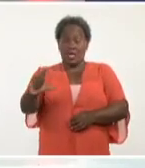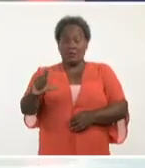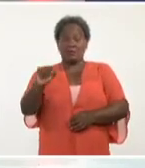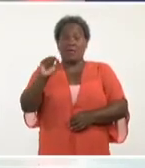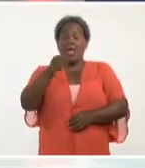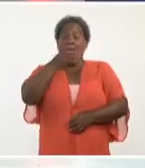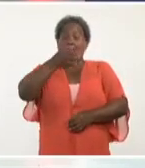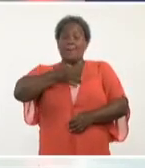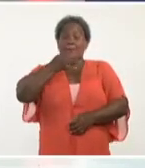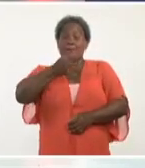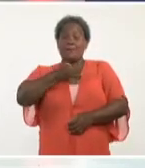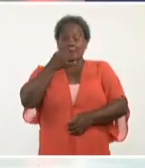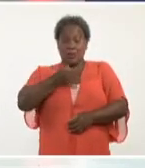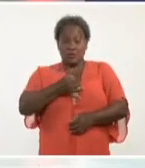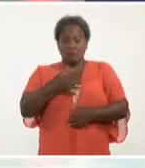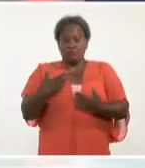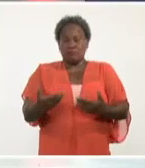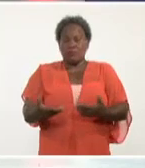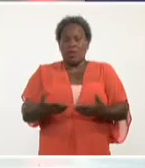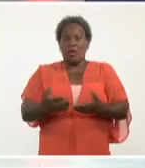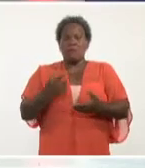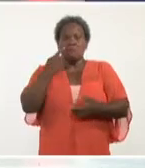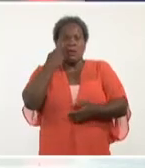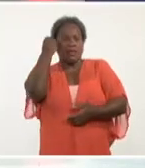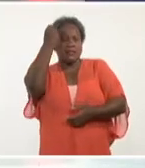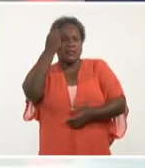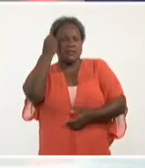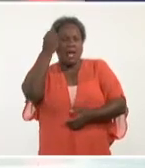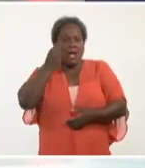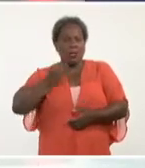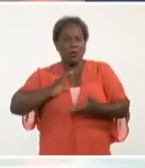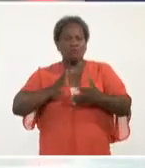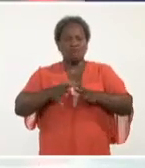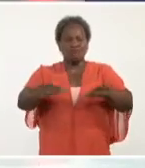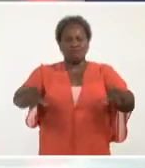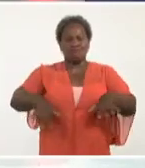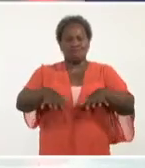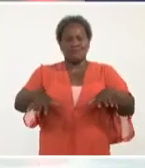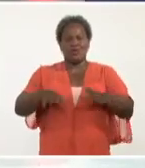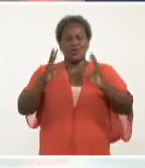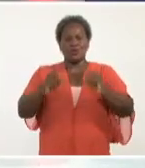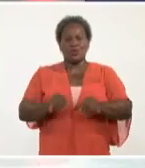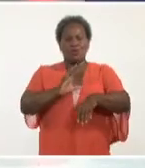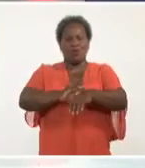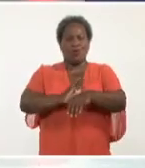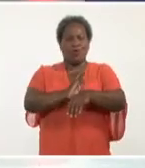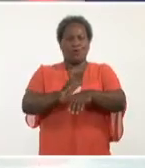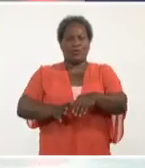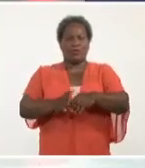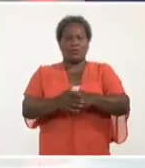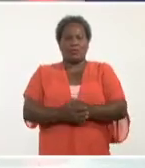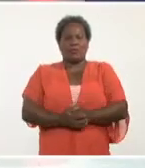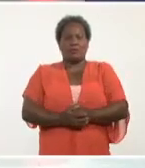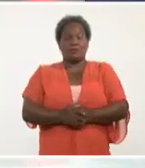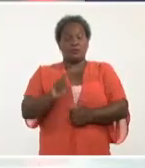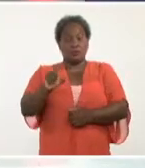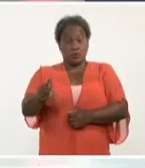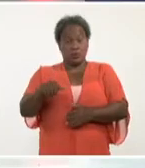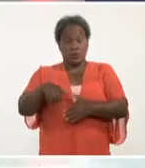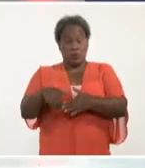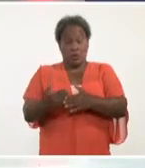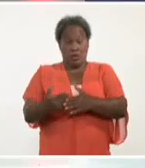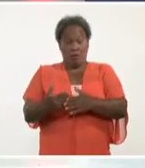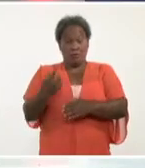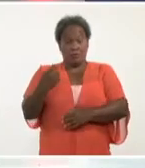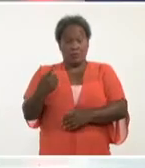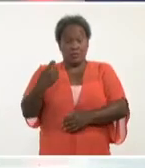fue dispuesta teniendo en cuenta la compleja situación epidemiológica como resultado de la pandemia de COVID-19 en los últimos días y la